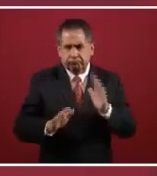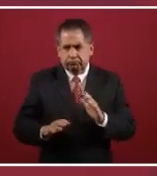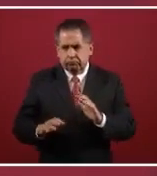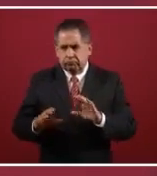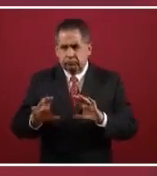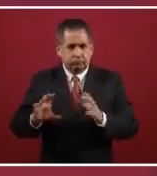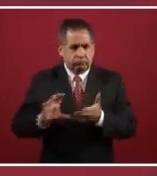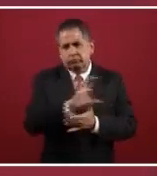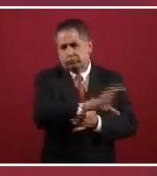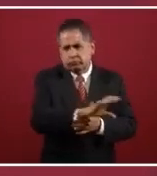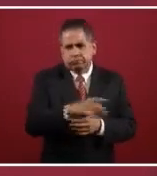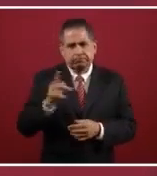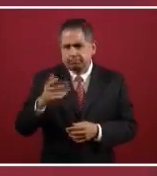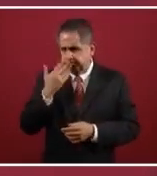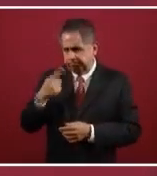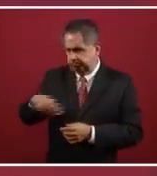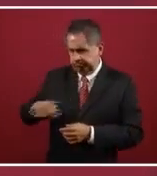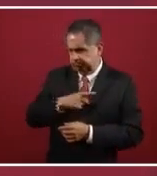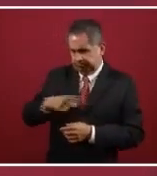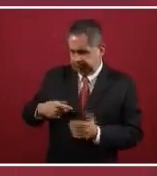transferimos los recursos.